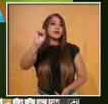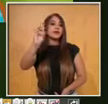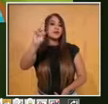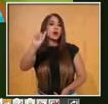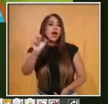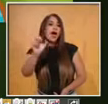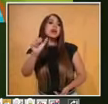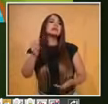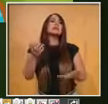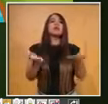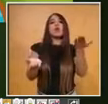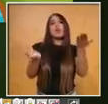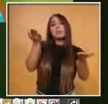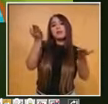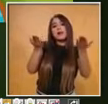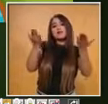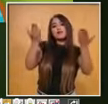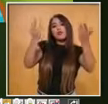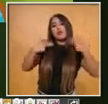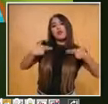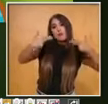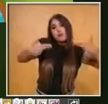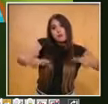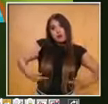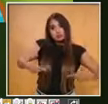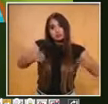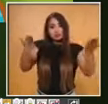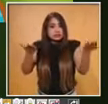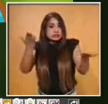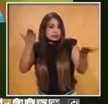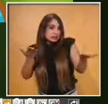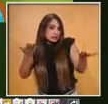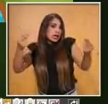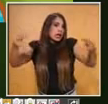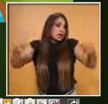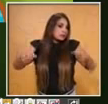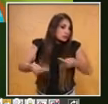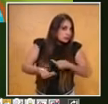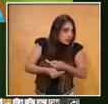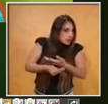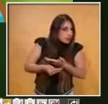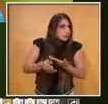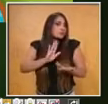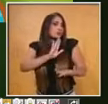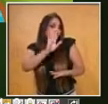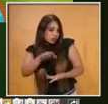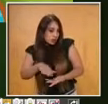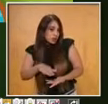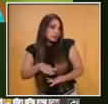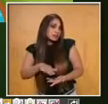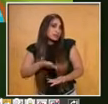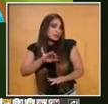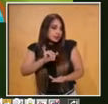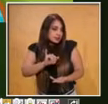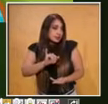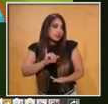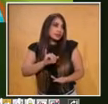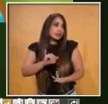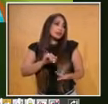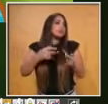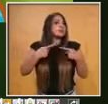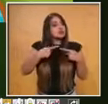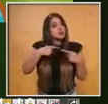humano, en donde dice nazco y muero, debido a que pues el río no nace y muere, las personas sí. Y aquí es en donde estamos